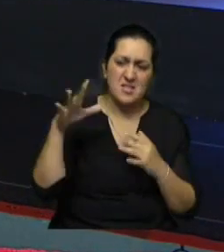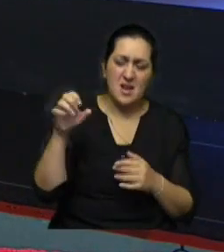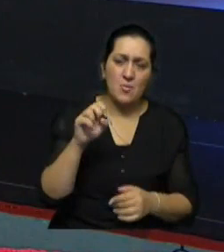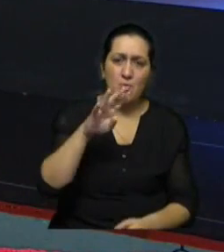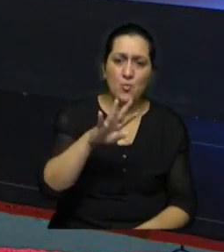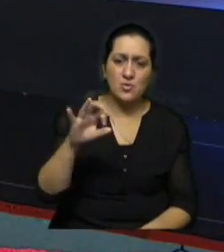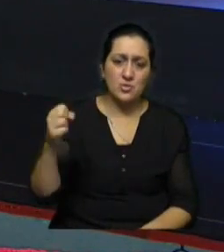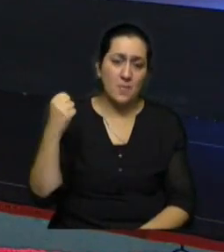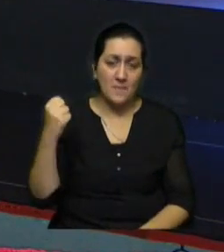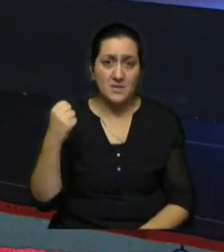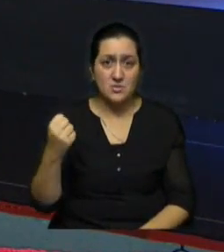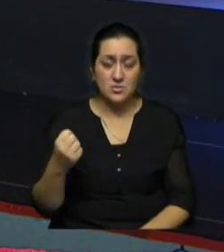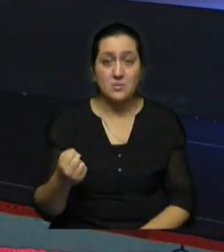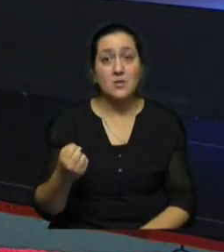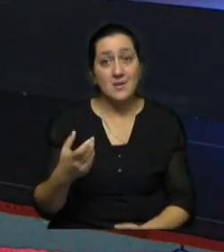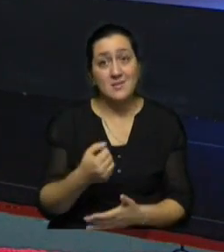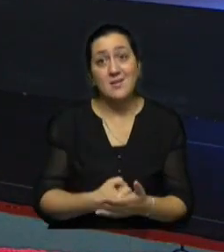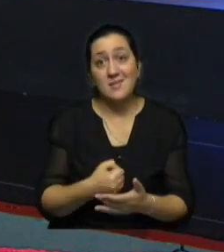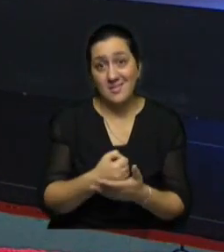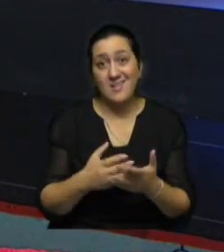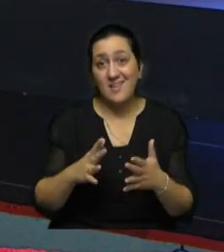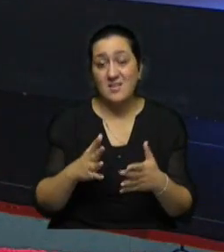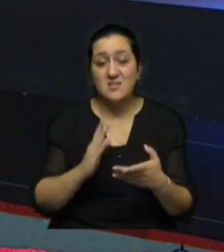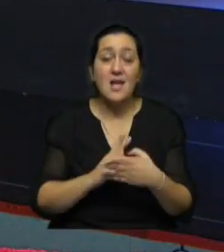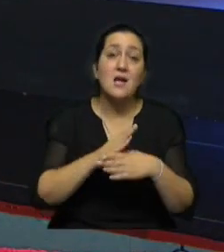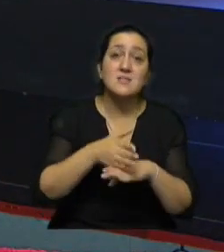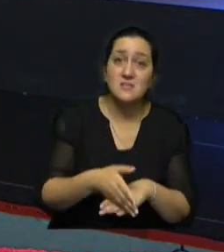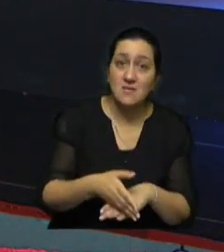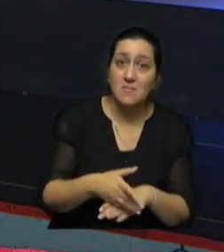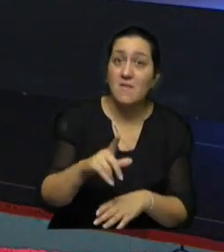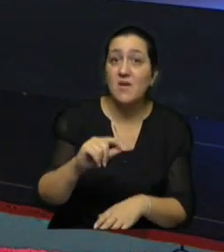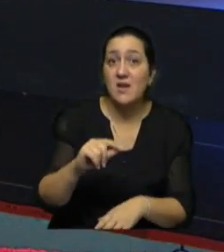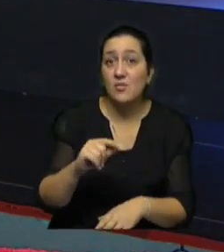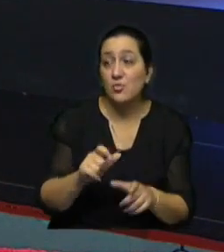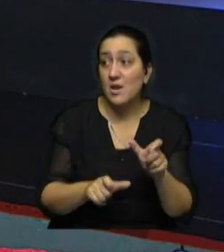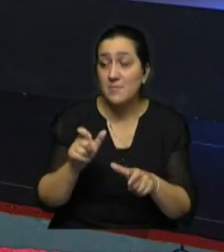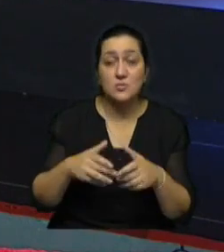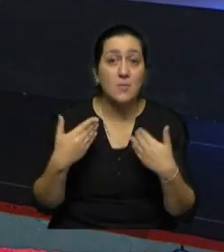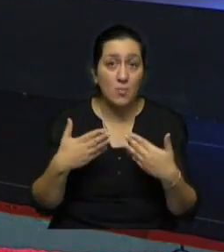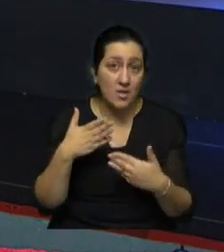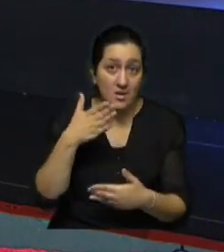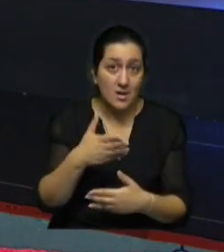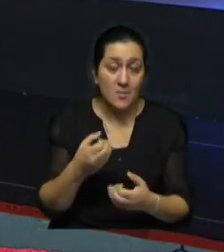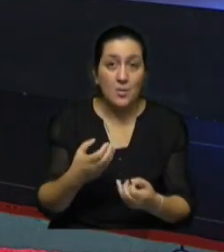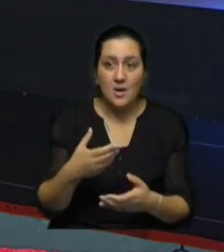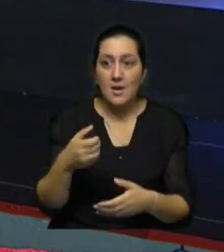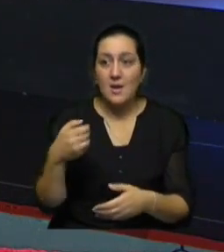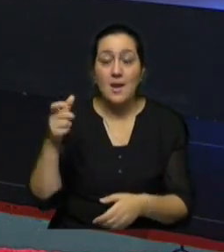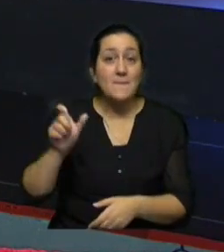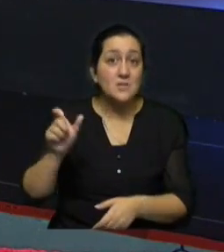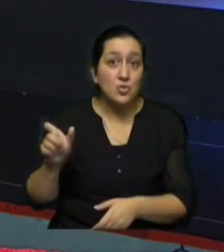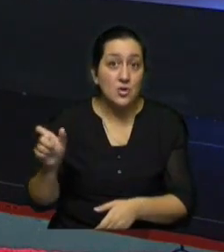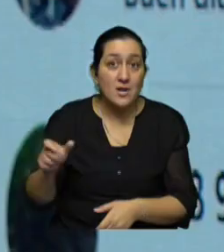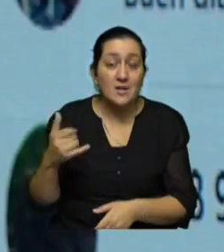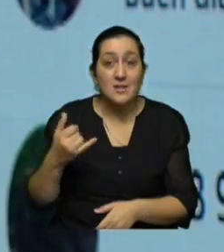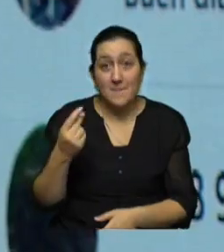400 pesos, justamente, tratar de hacer accesible a todo el mundo algo que de otra manera no podría ser, porque la gente que tuvo dinero puede